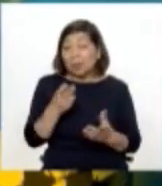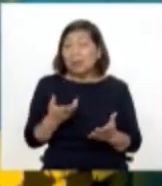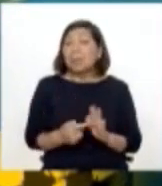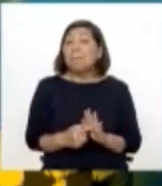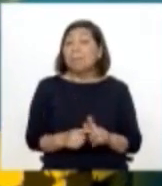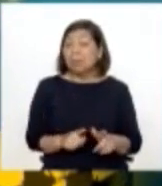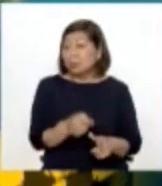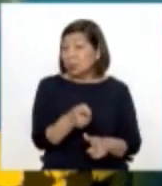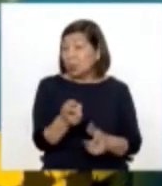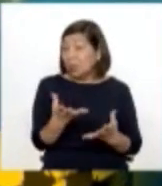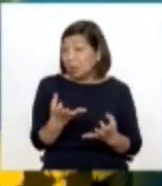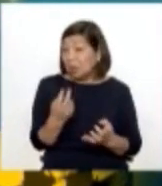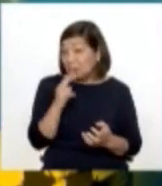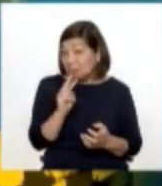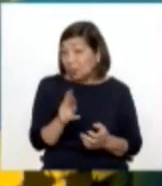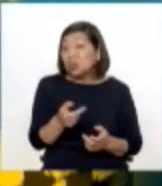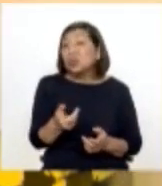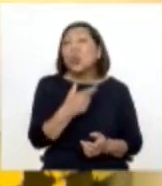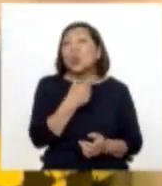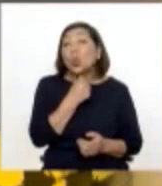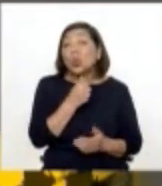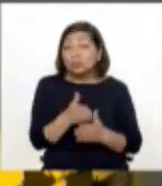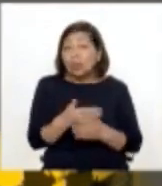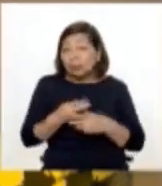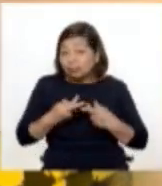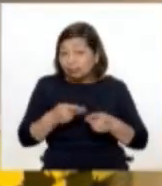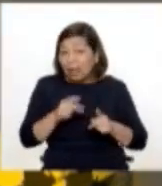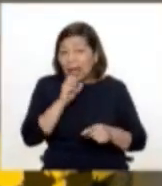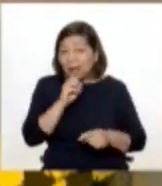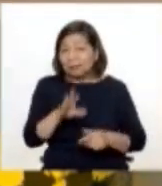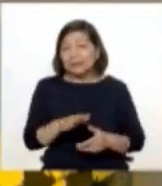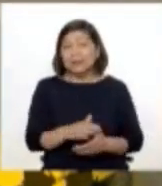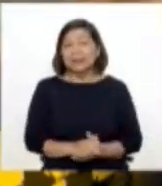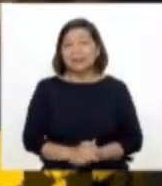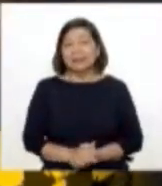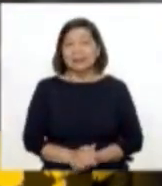cartelera. Así que si la ven, si les gusta, compartan con los demás.